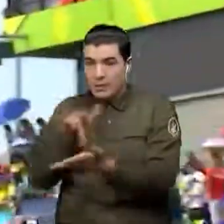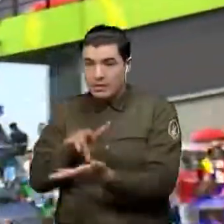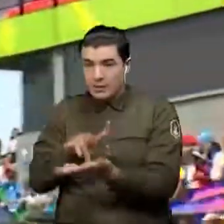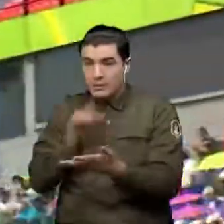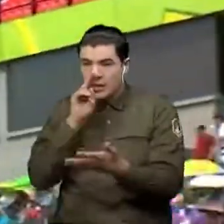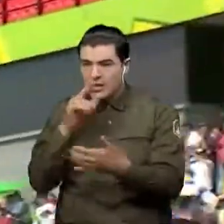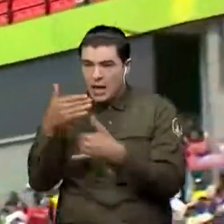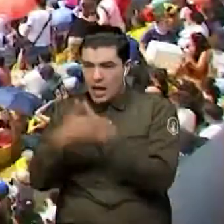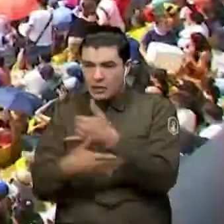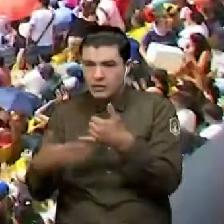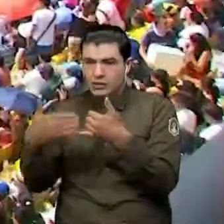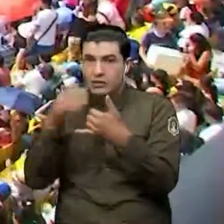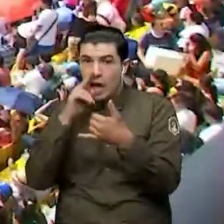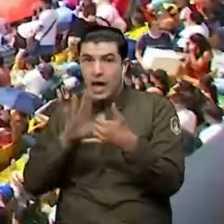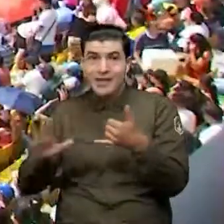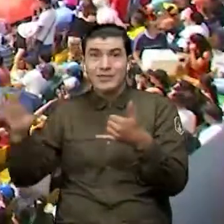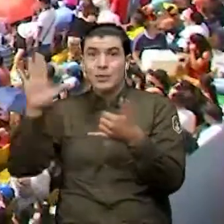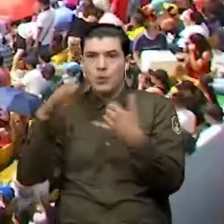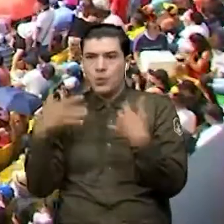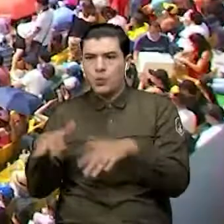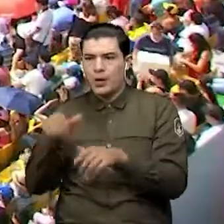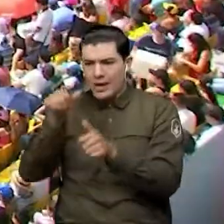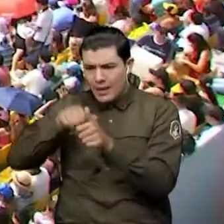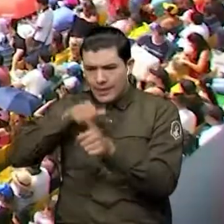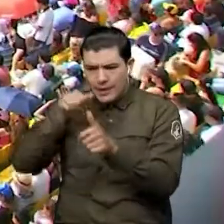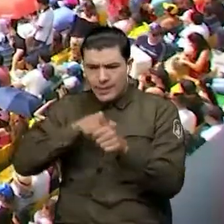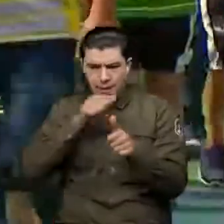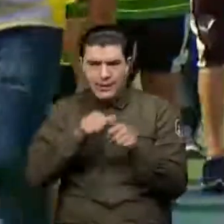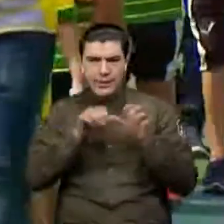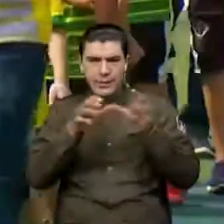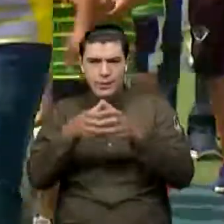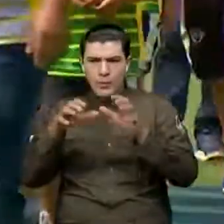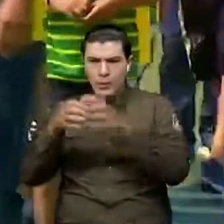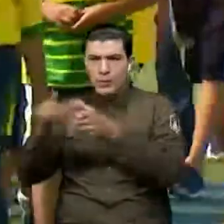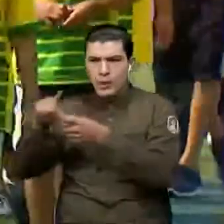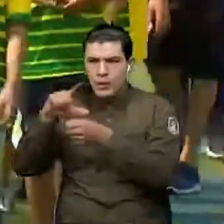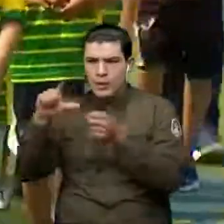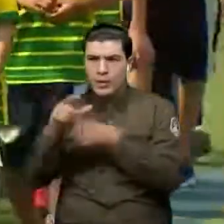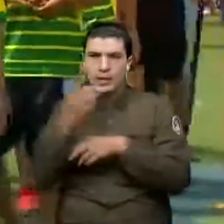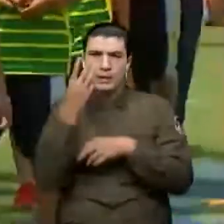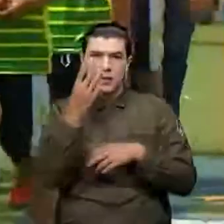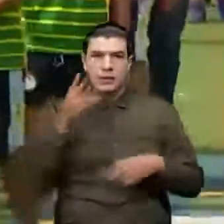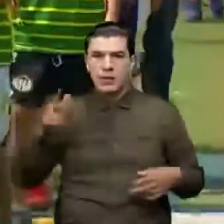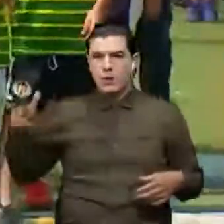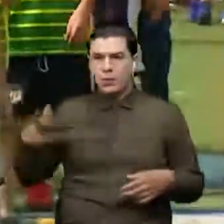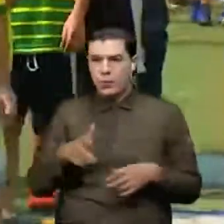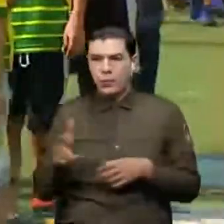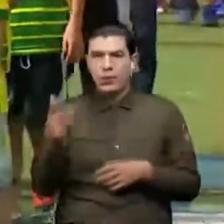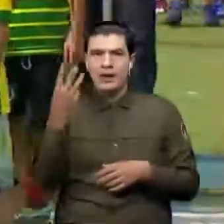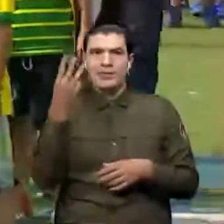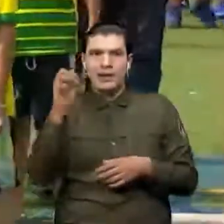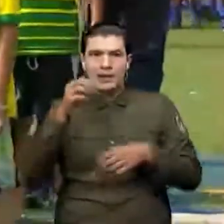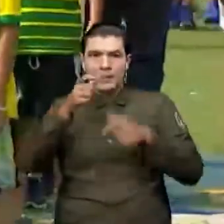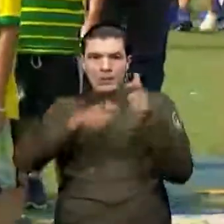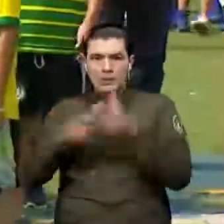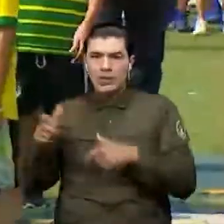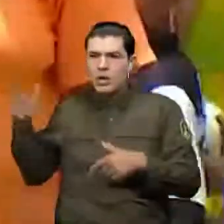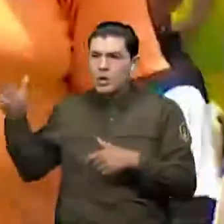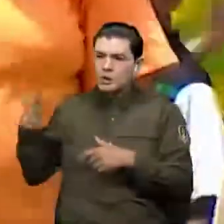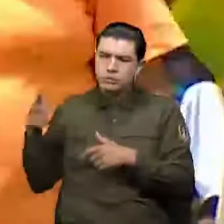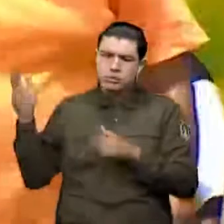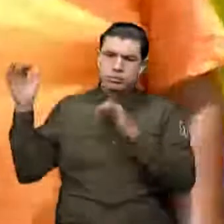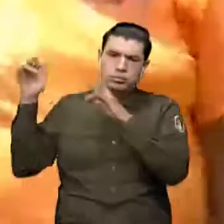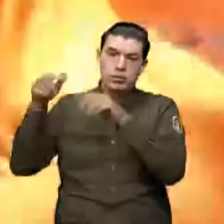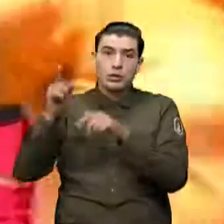nacional. Cada selección participa, hace tres viajes de aproximadamente 30 personas. Eso tiene